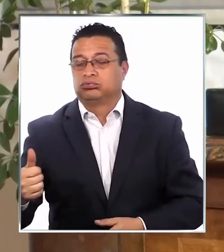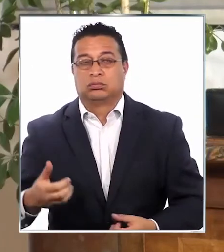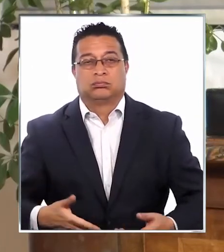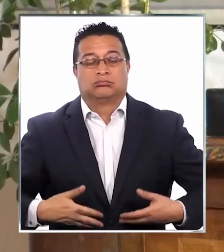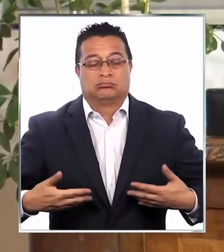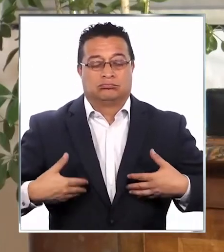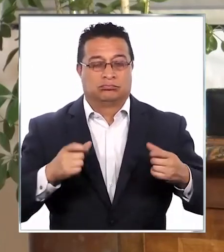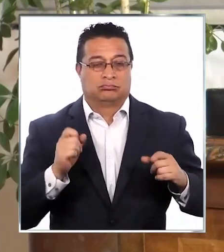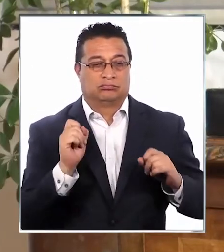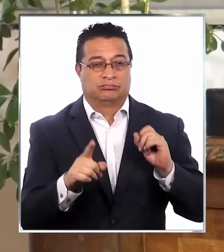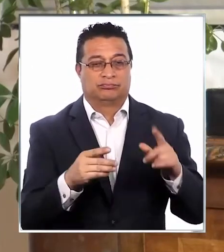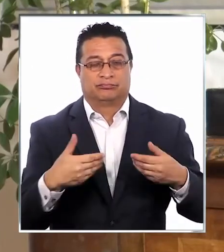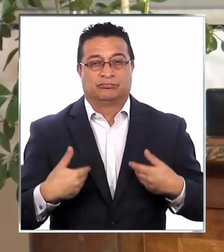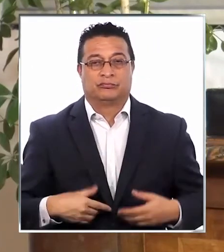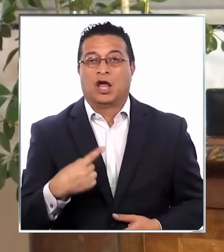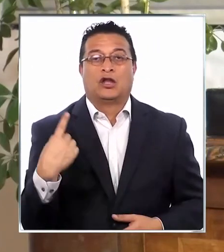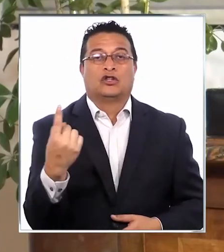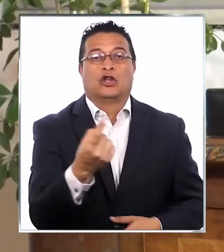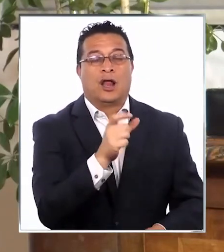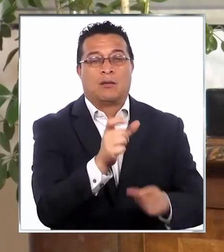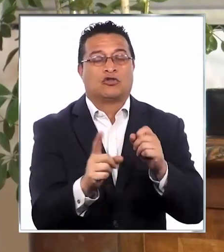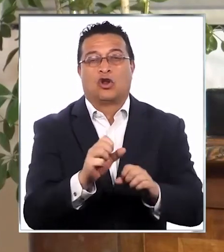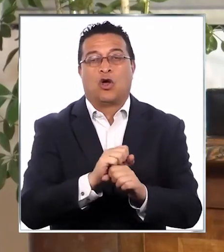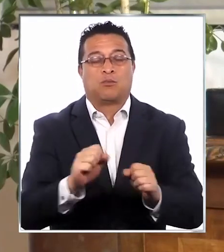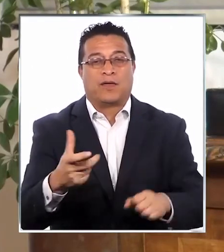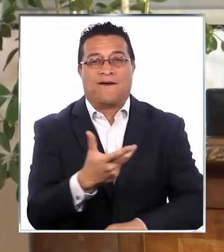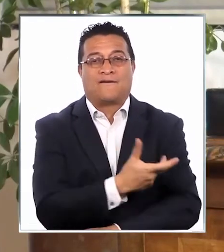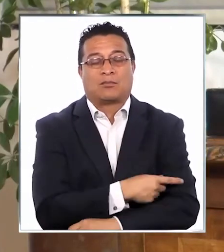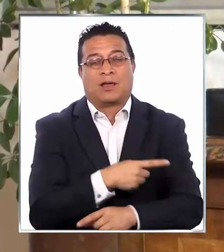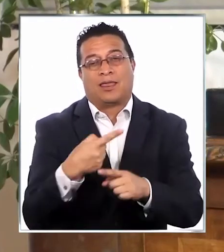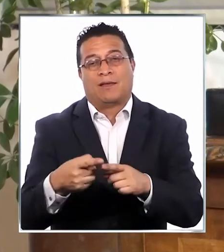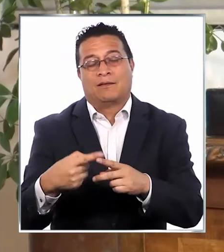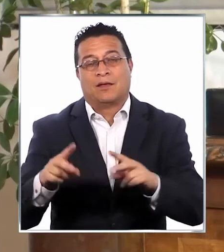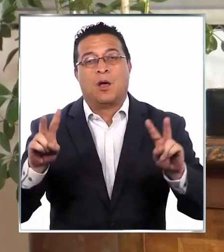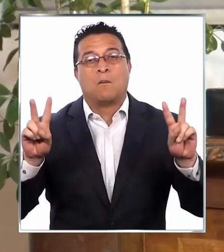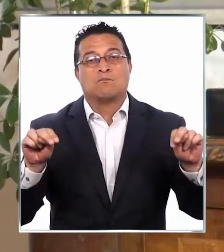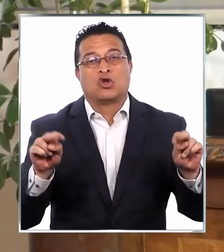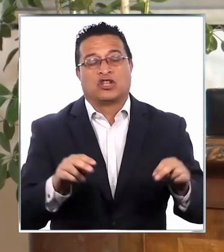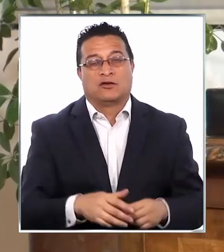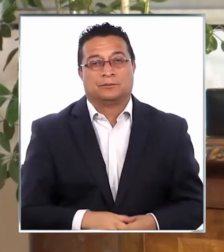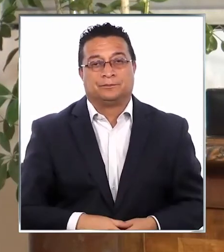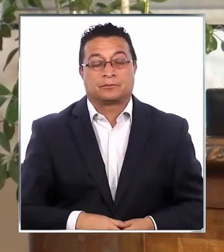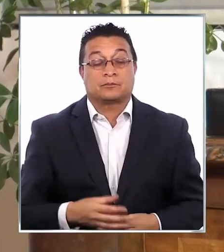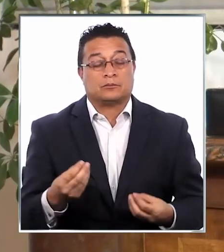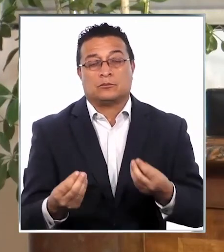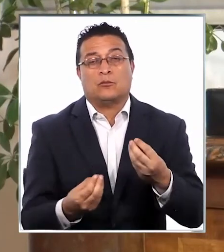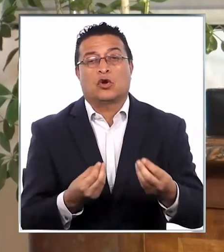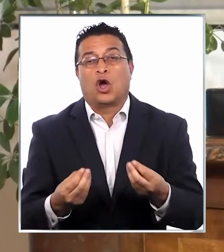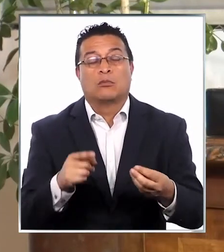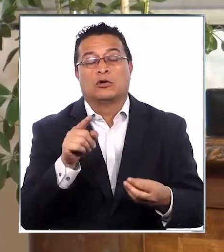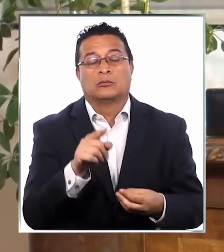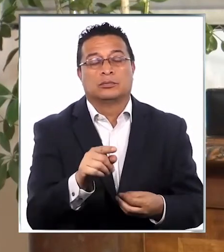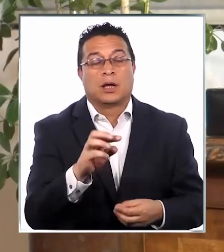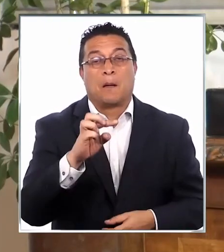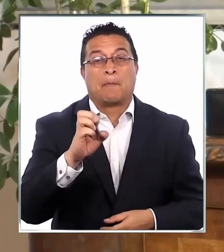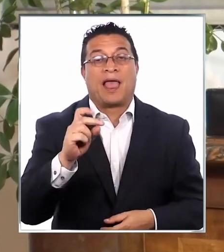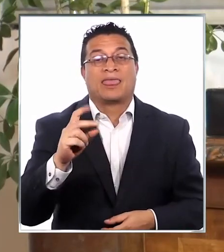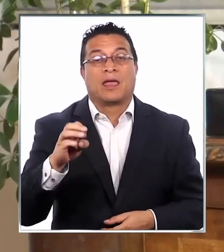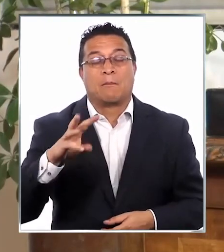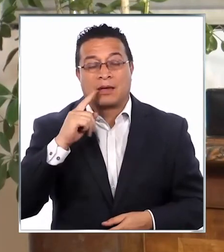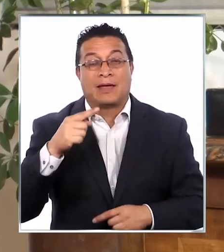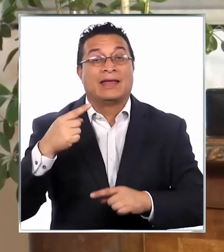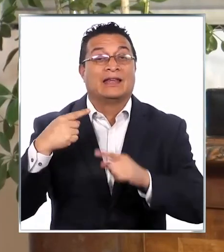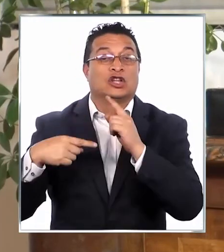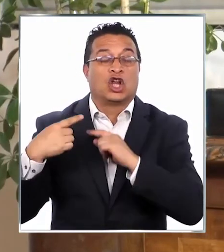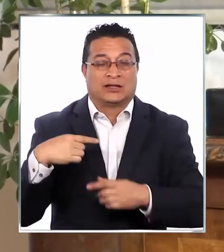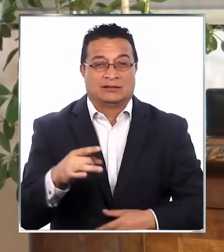que permita proteger a todas las personas que no se pueden vacunar por diferentes razones. ¿Cómo cree usted que impactará la pandemia en la